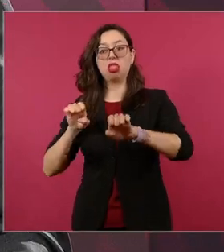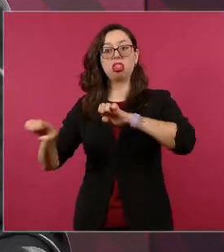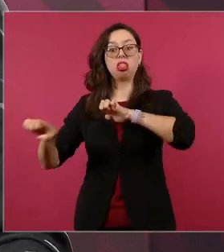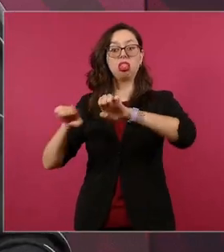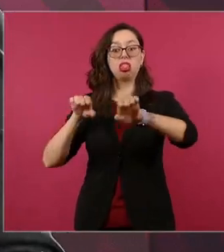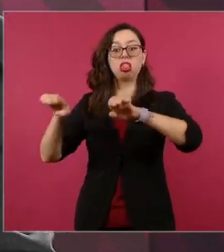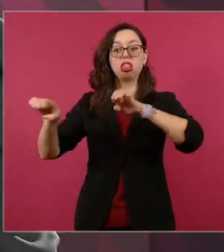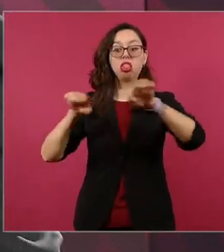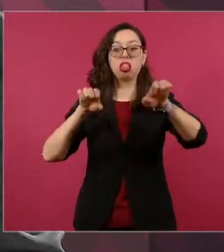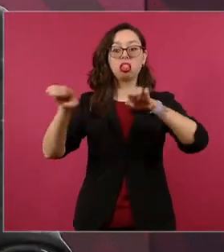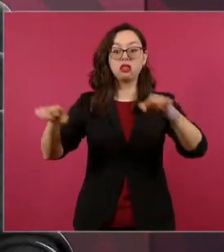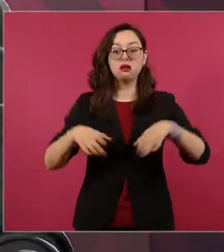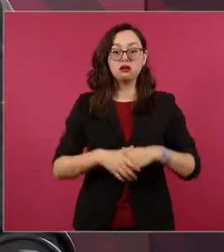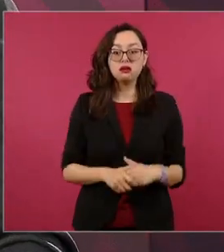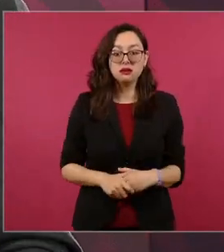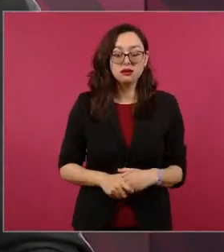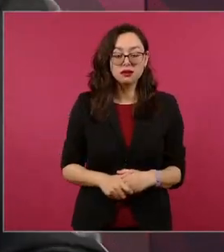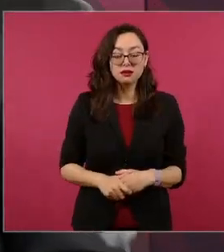hasta que surge,